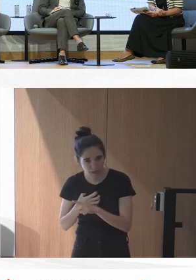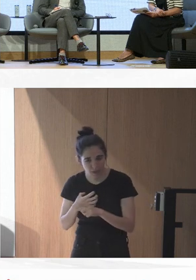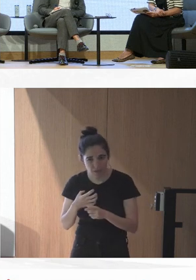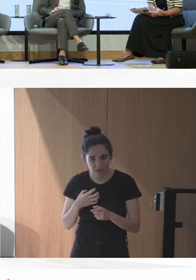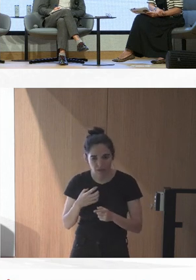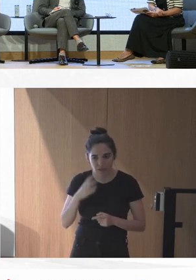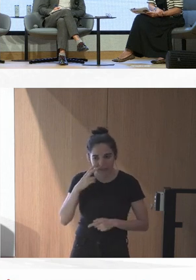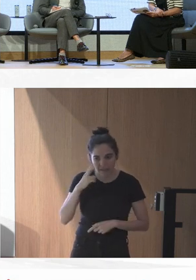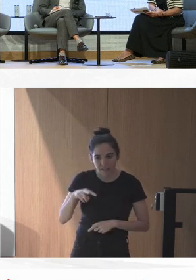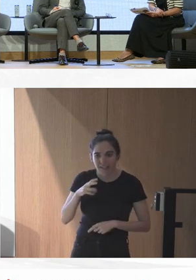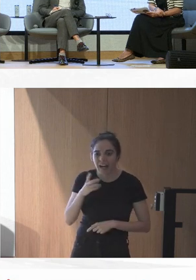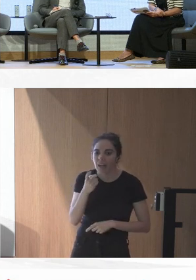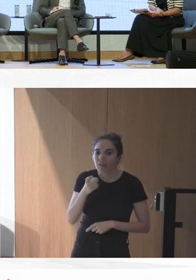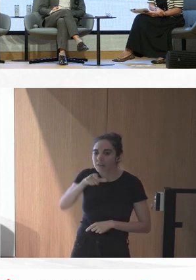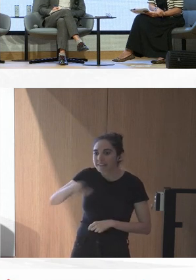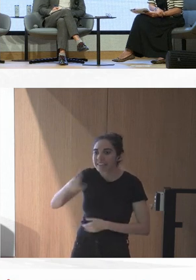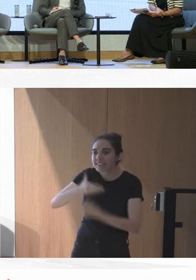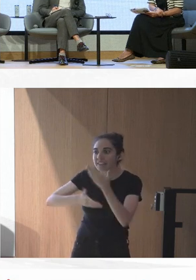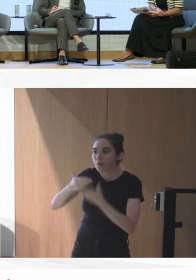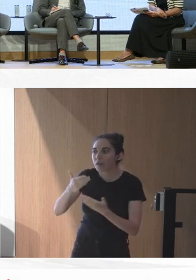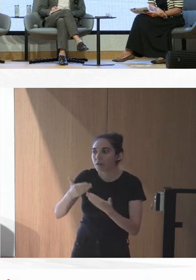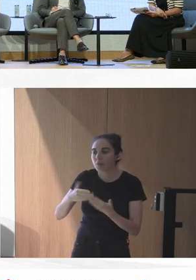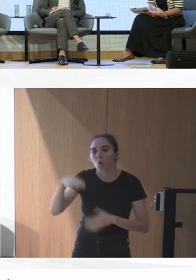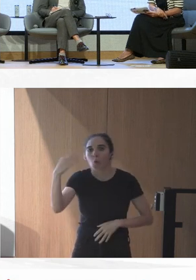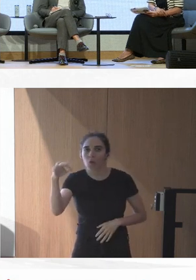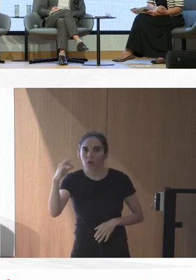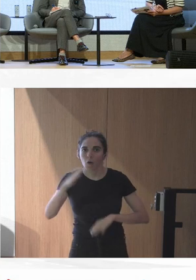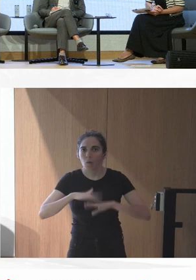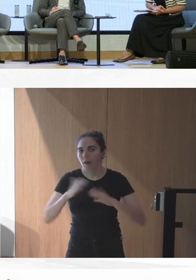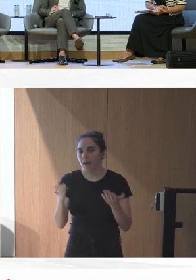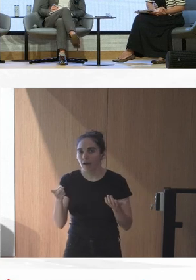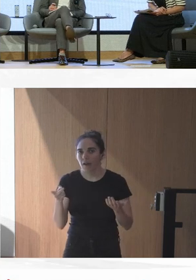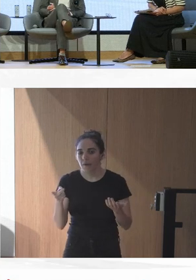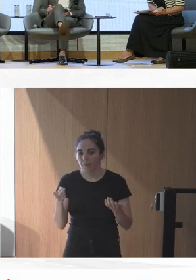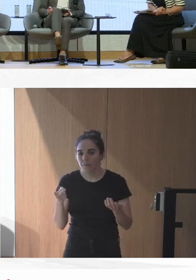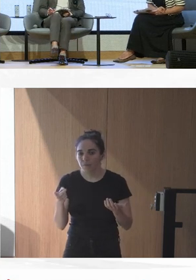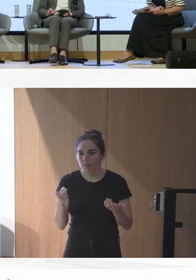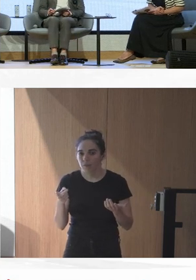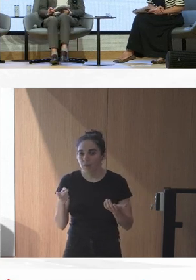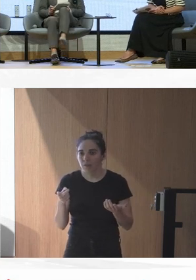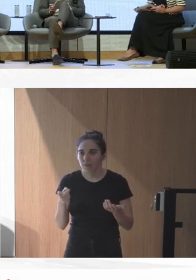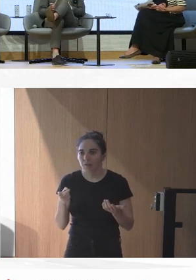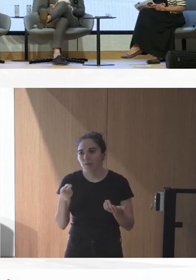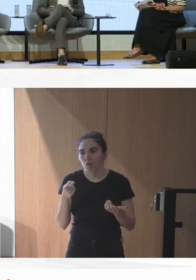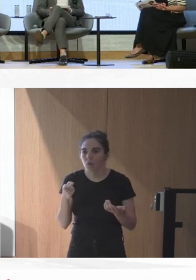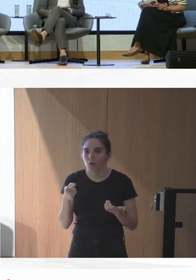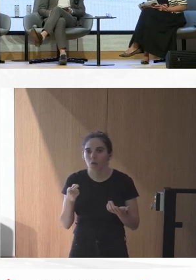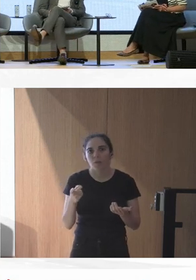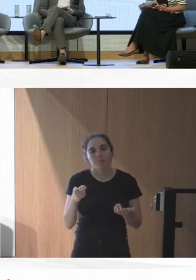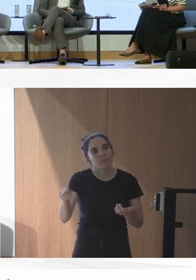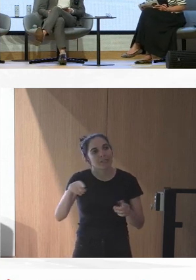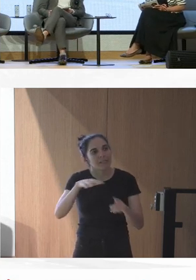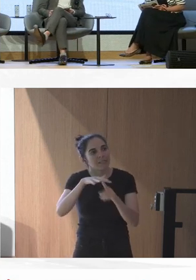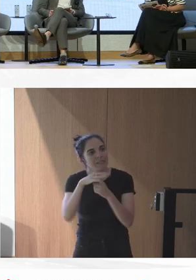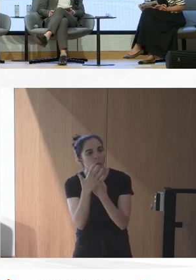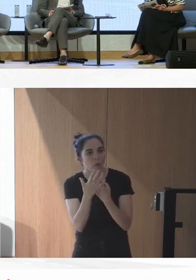la discapacidad no es la única condición por la cual una persona puede estar en imposibilidades de comprender un hecho